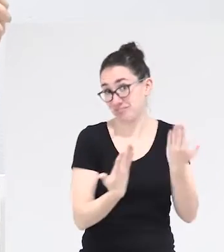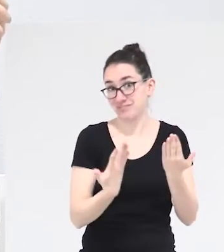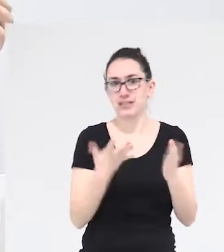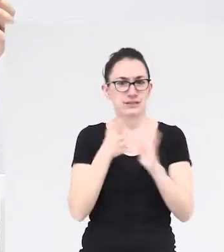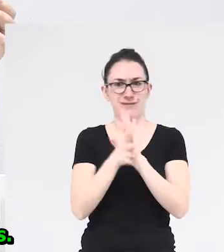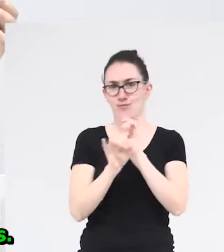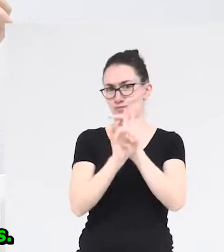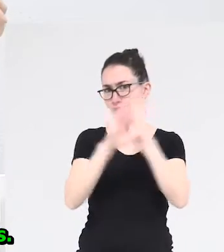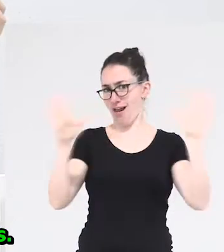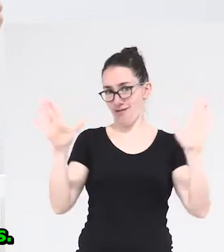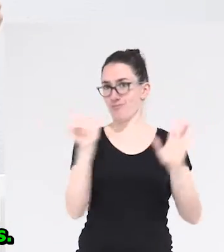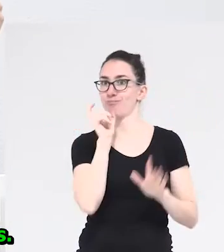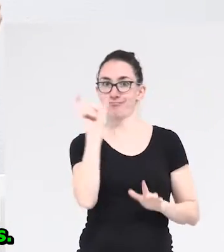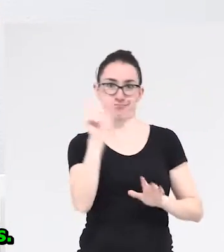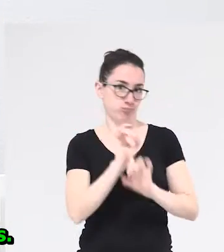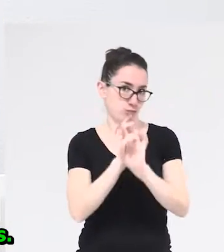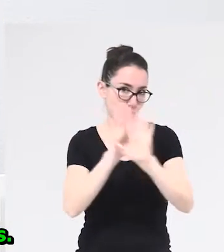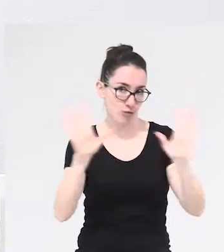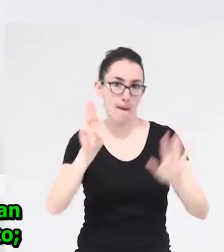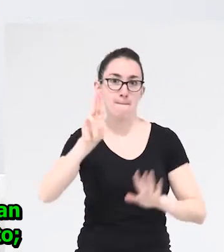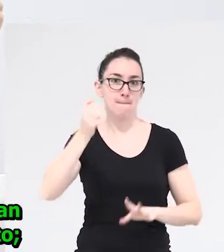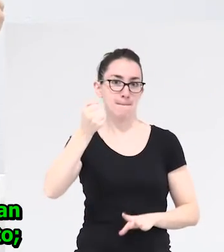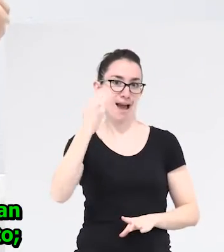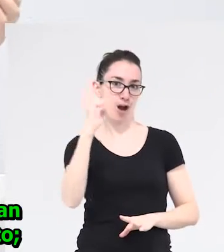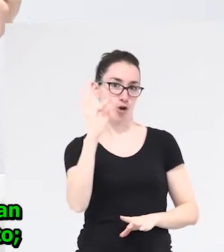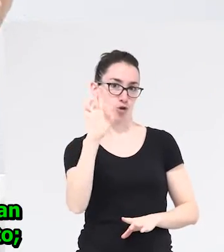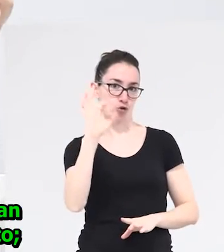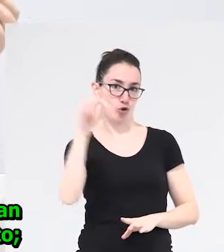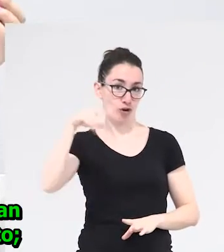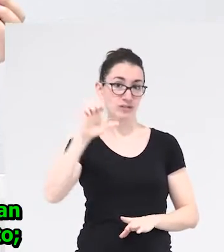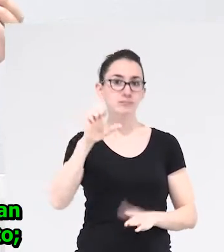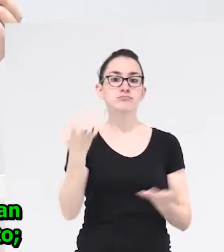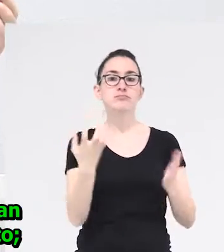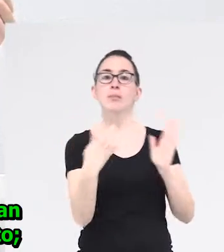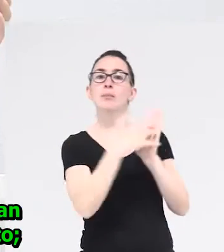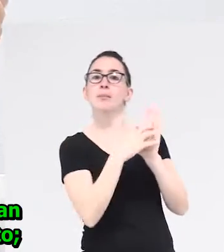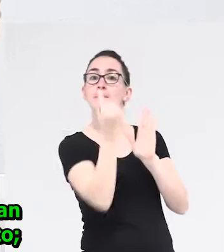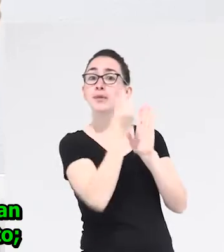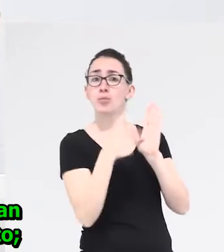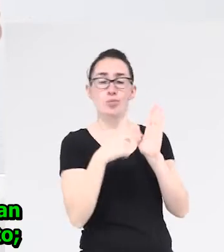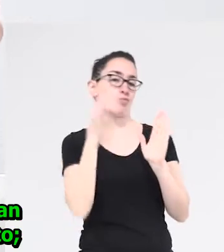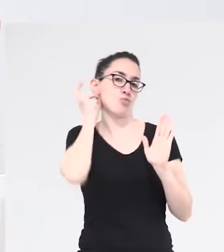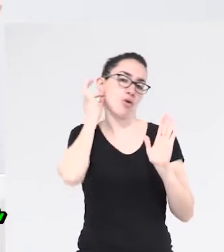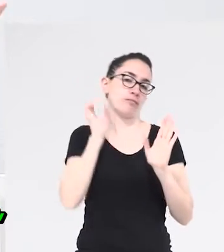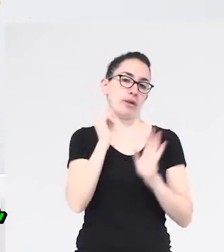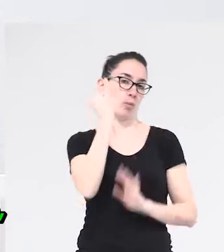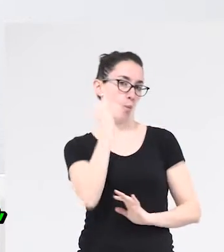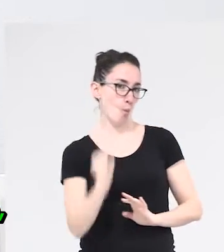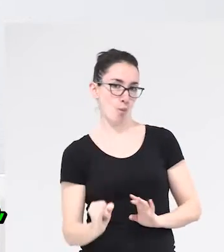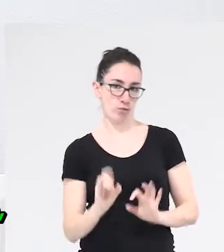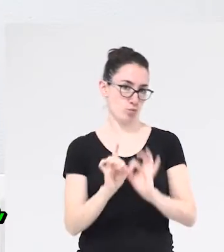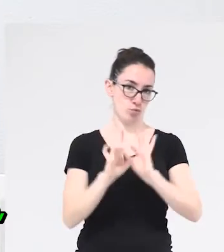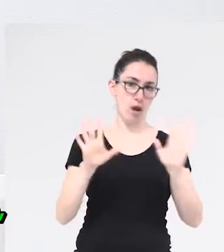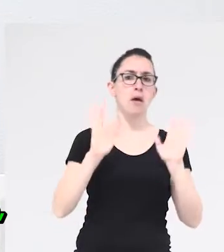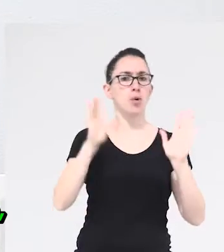bien claro, ¿no? A su vez, ¿cómo son estos patrones? O sea, esta mujer que nos presenta acá es una mujer delgada, por supuesto, pero también es